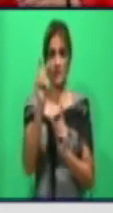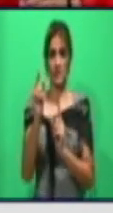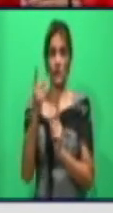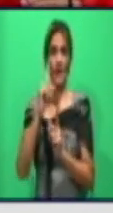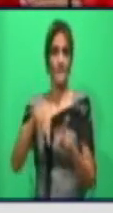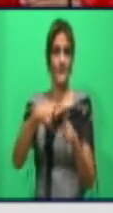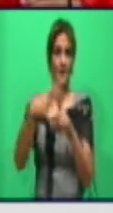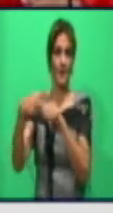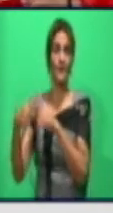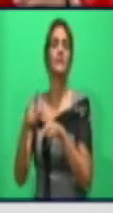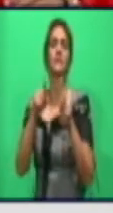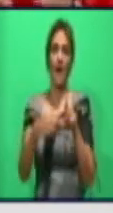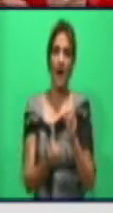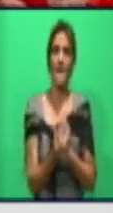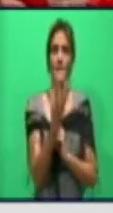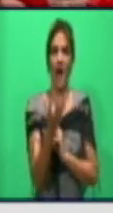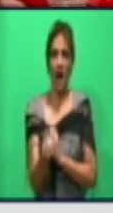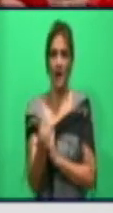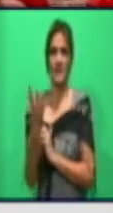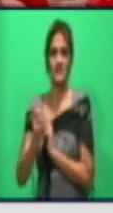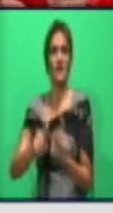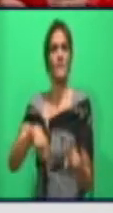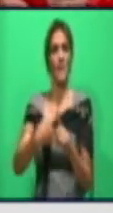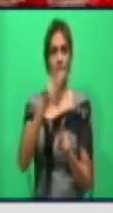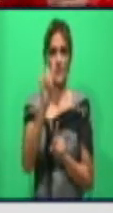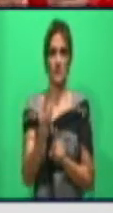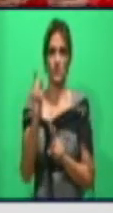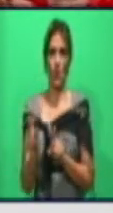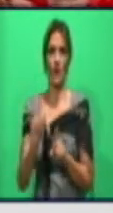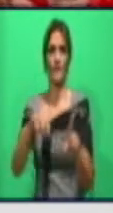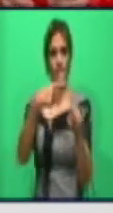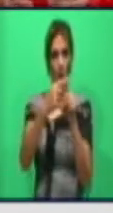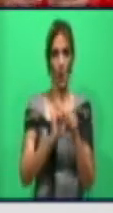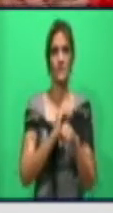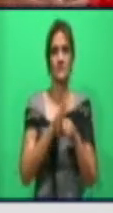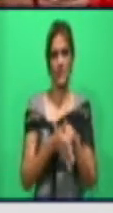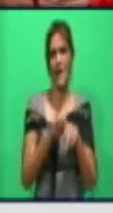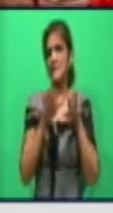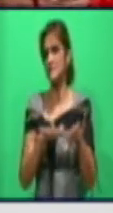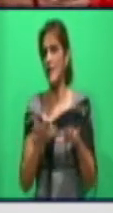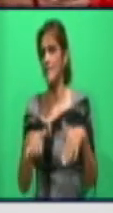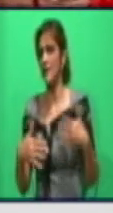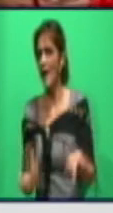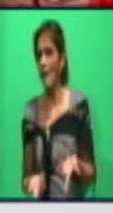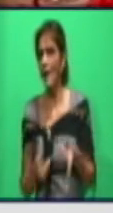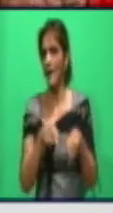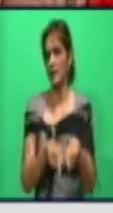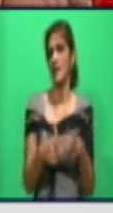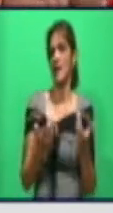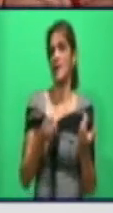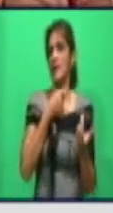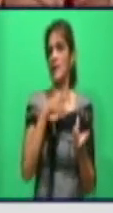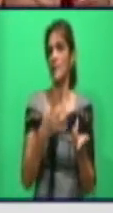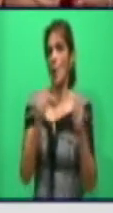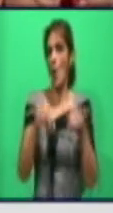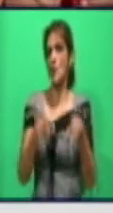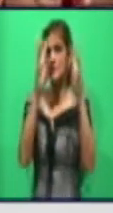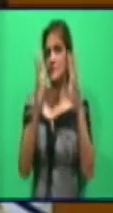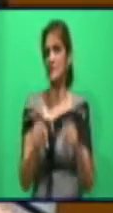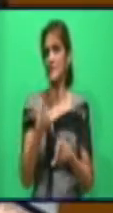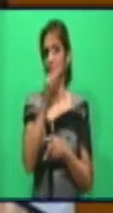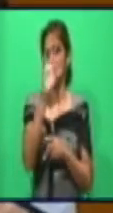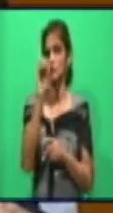de sospechosos se esperaba para esta jornada una cifra como la de 105 casos positivos a la enfermedad si